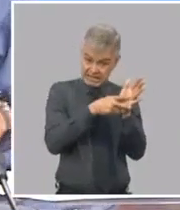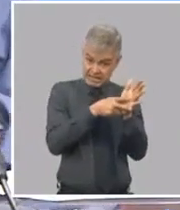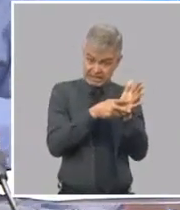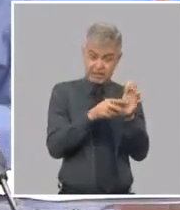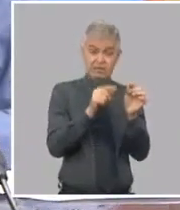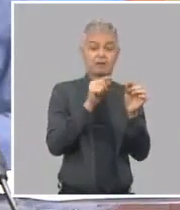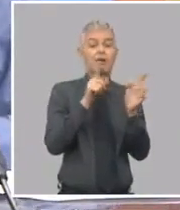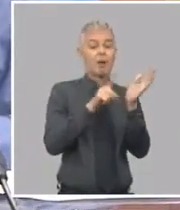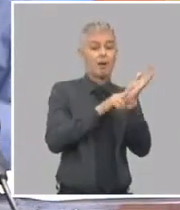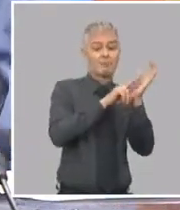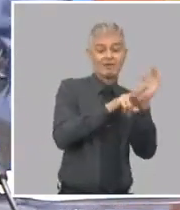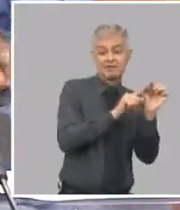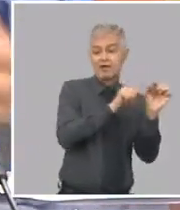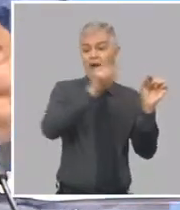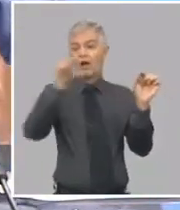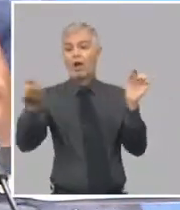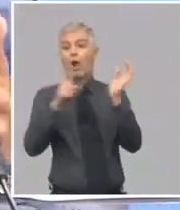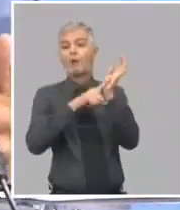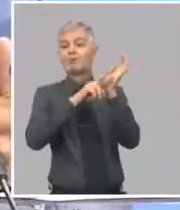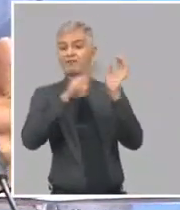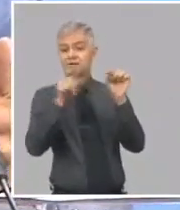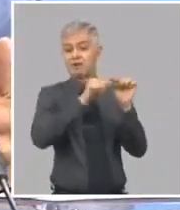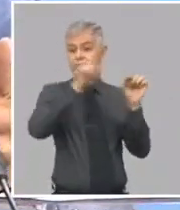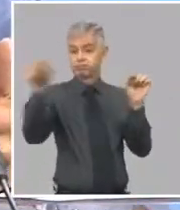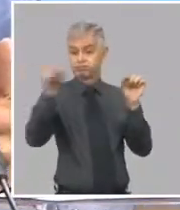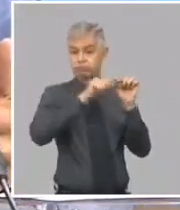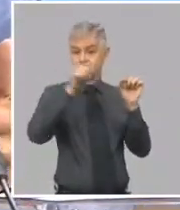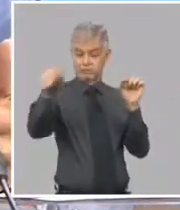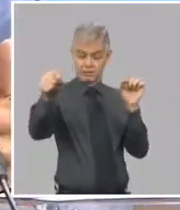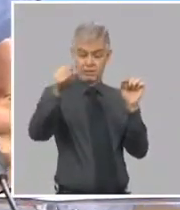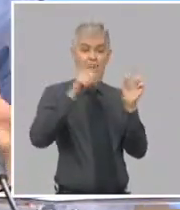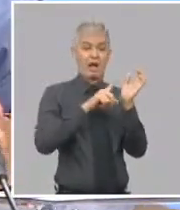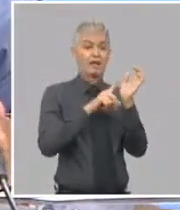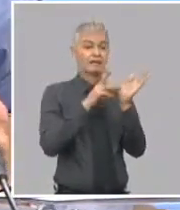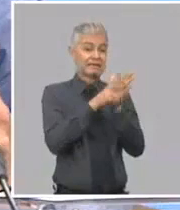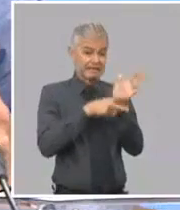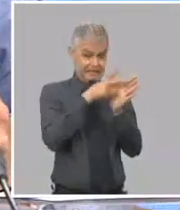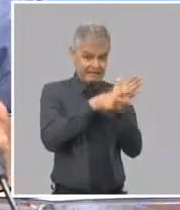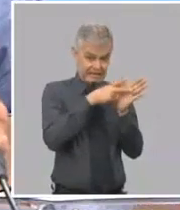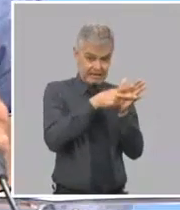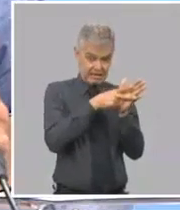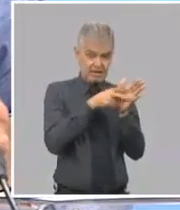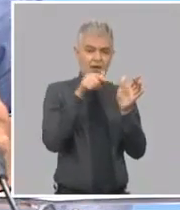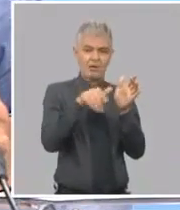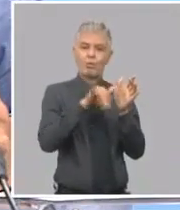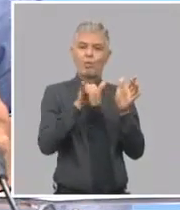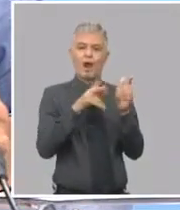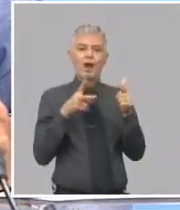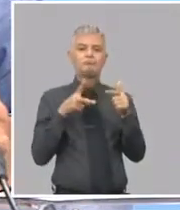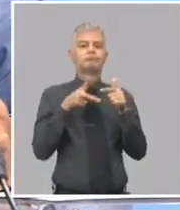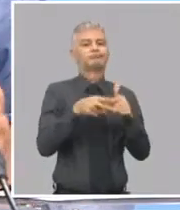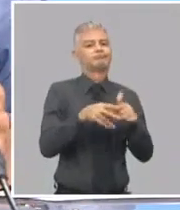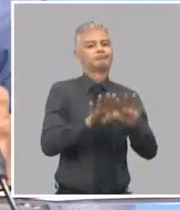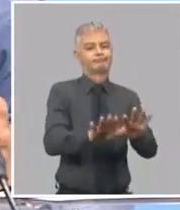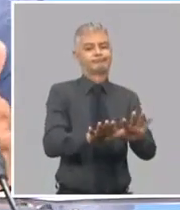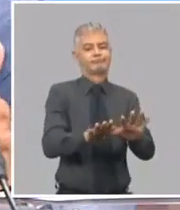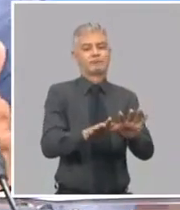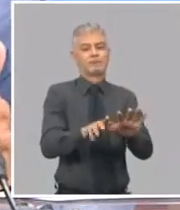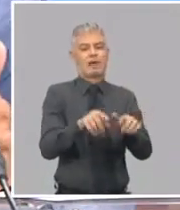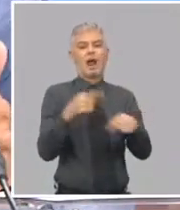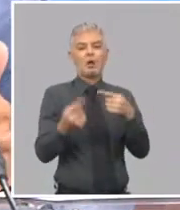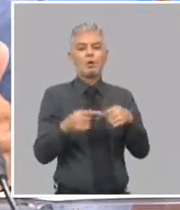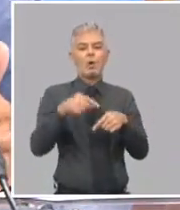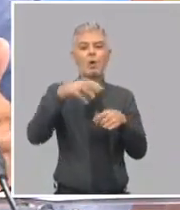si se recuerdan cuando se suspendieron las transportaciones interprovinciales también tuvimos que interrumpir algunos trenes que son más bien